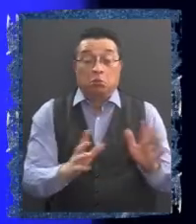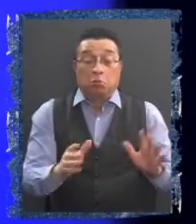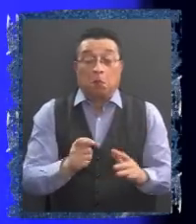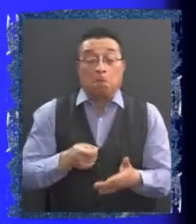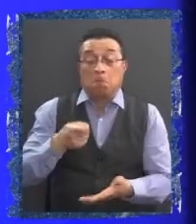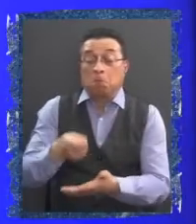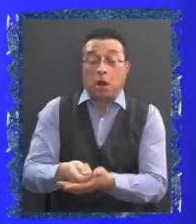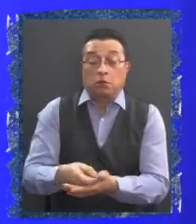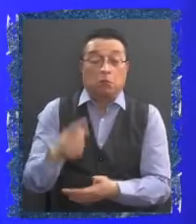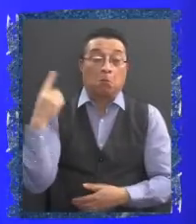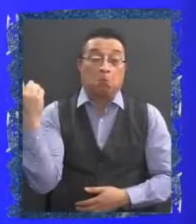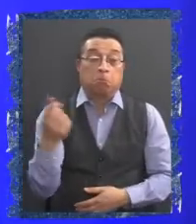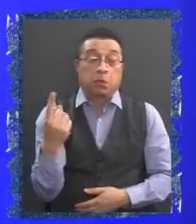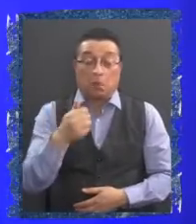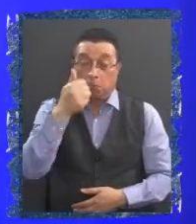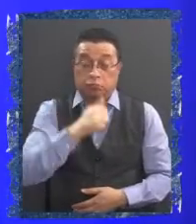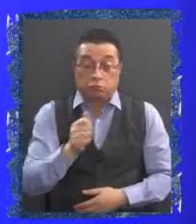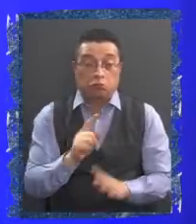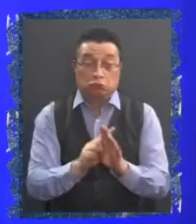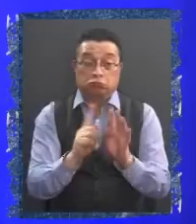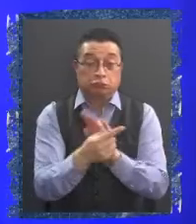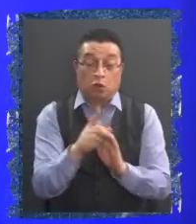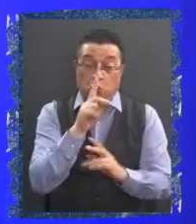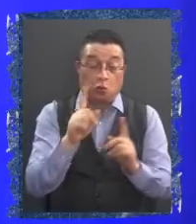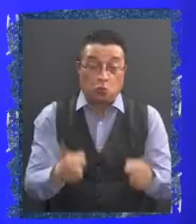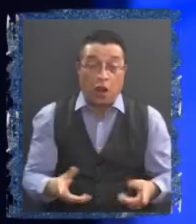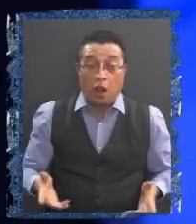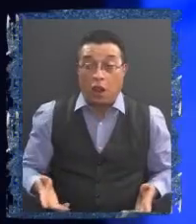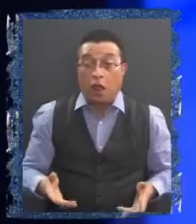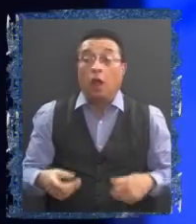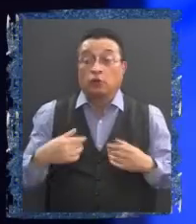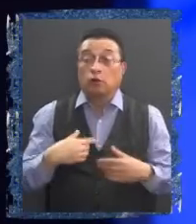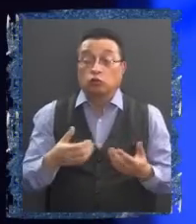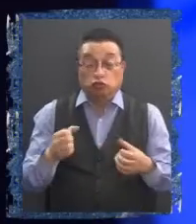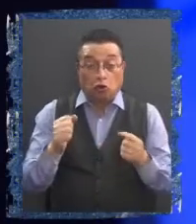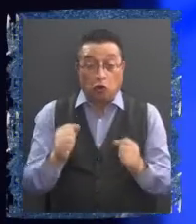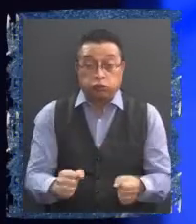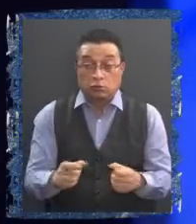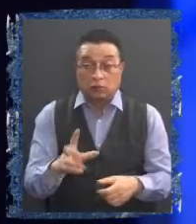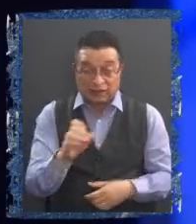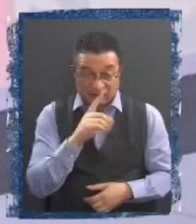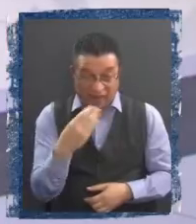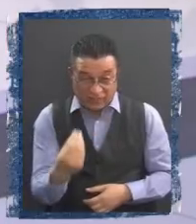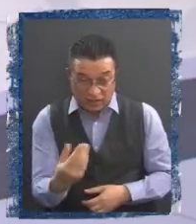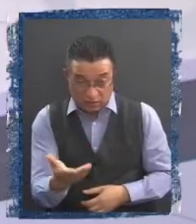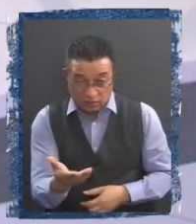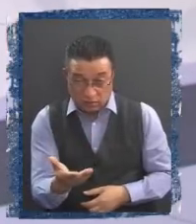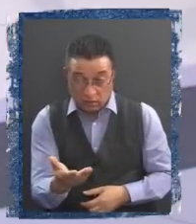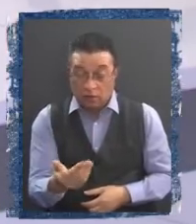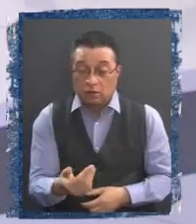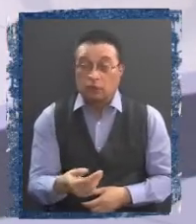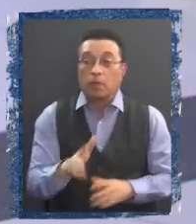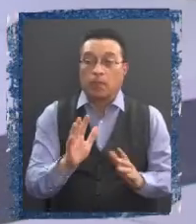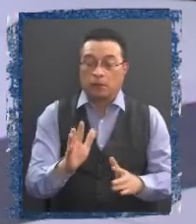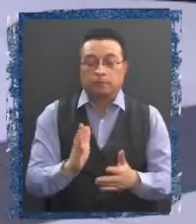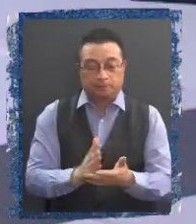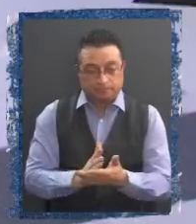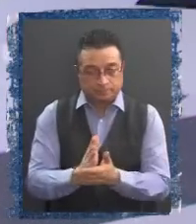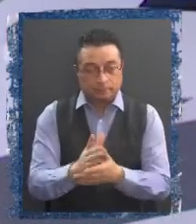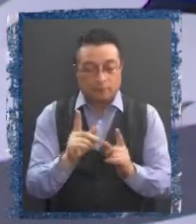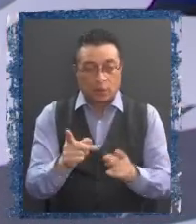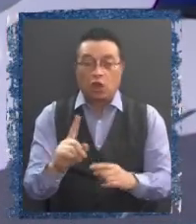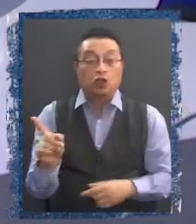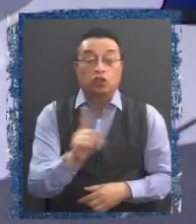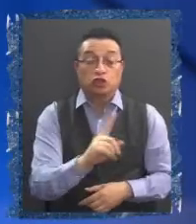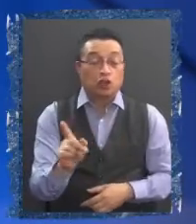la prestación en privado. Eso puede hacerlo y así seguramente ¿Está bien eso, Natalia? O sea, partamos desde el hecho de que no están